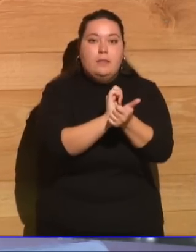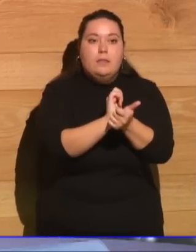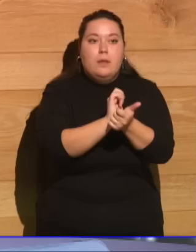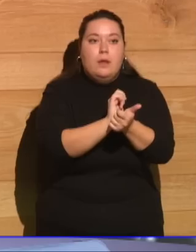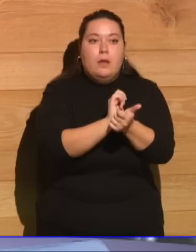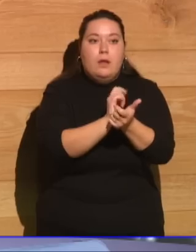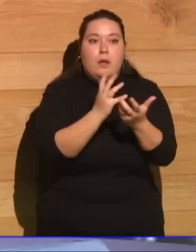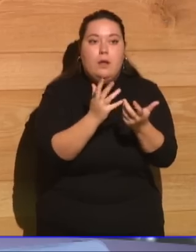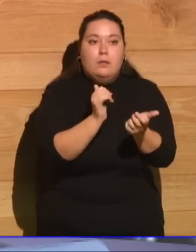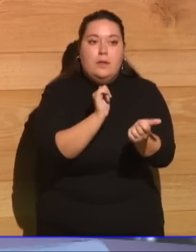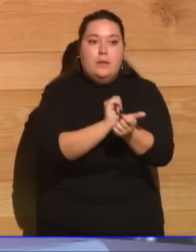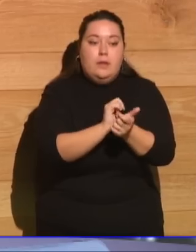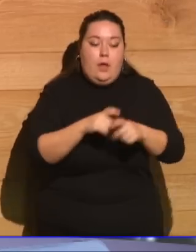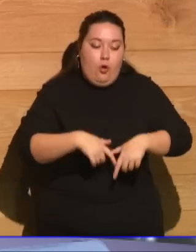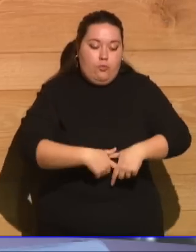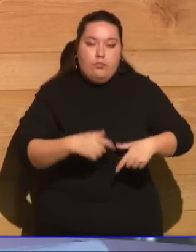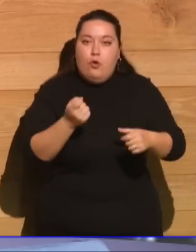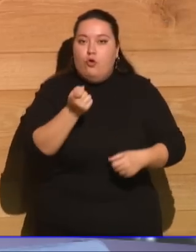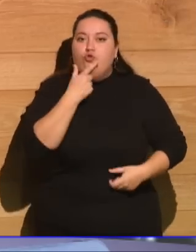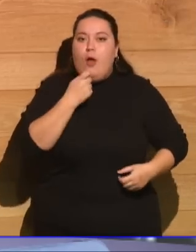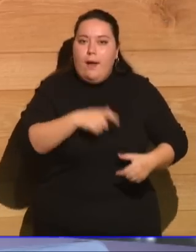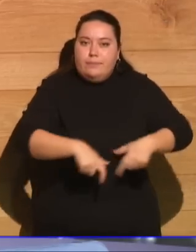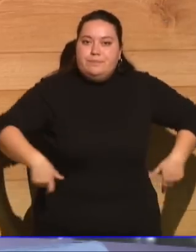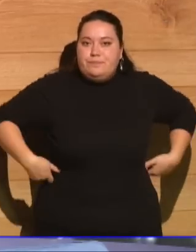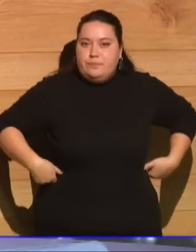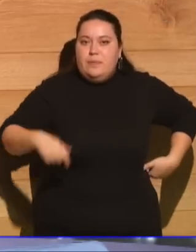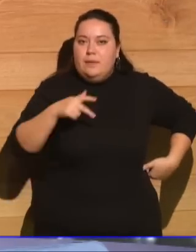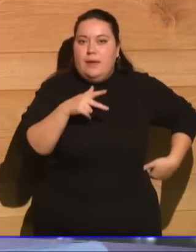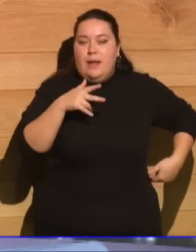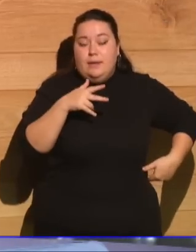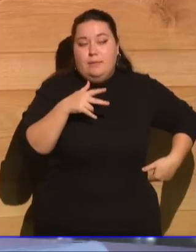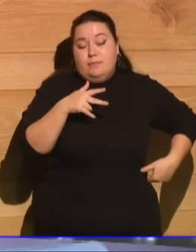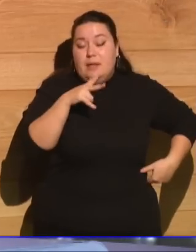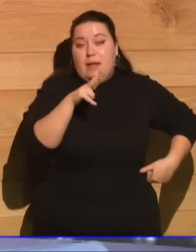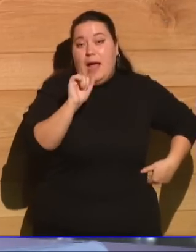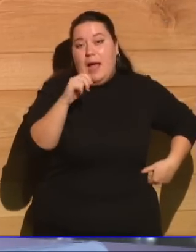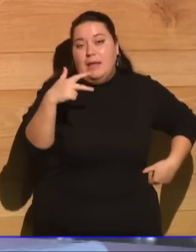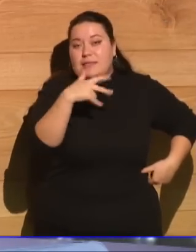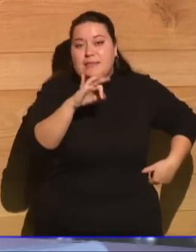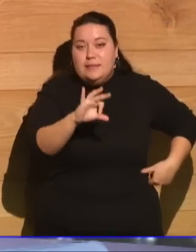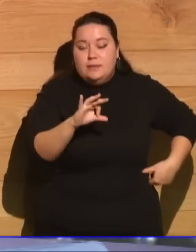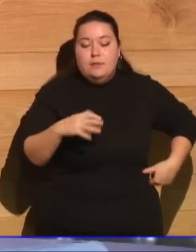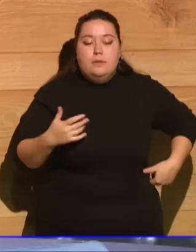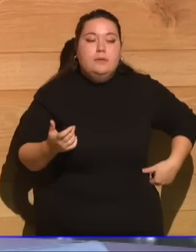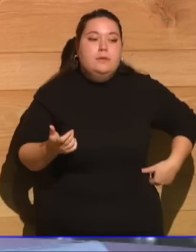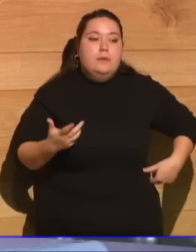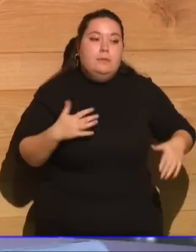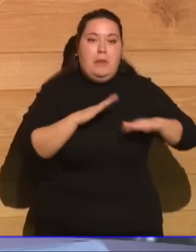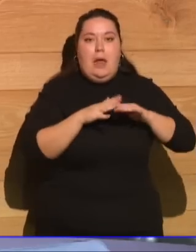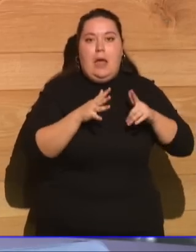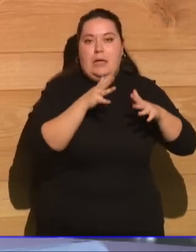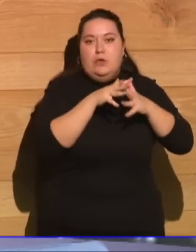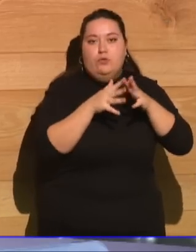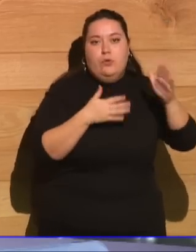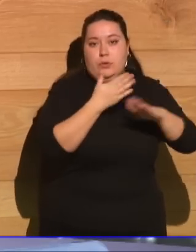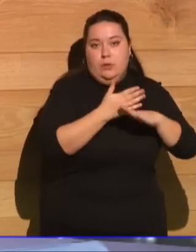con hachís, sino con el cuerpo rodeado de Varios kilos, sí. ladrillos, con varios kilos de hachís para llevar a Estados Unidos.